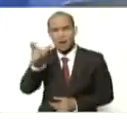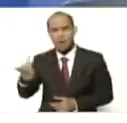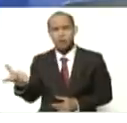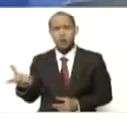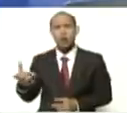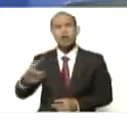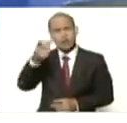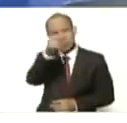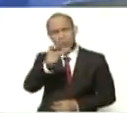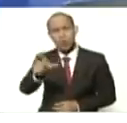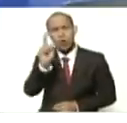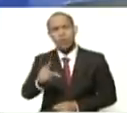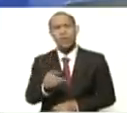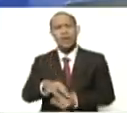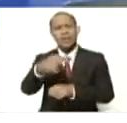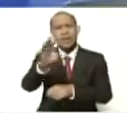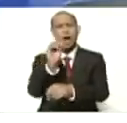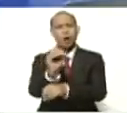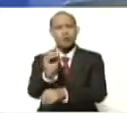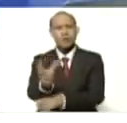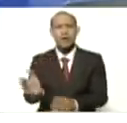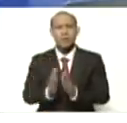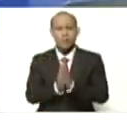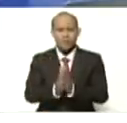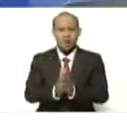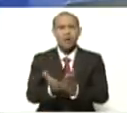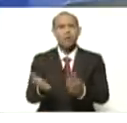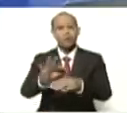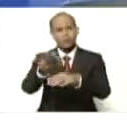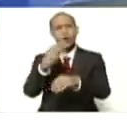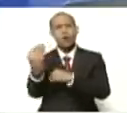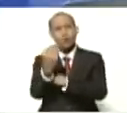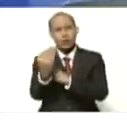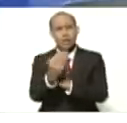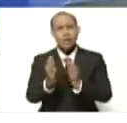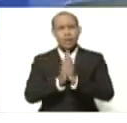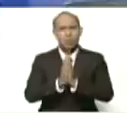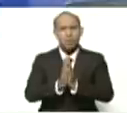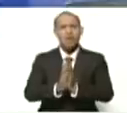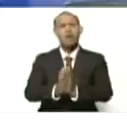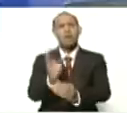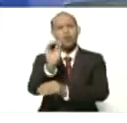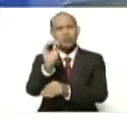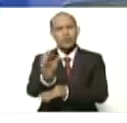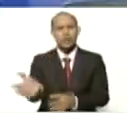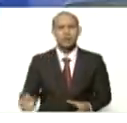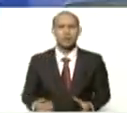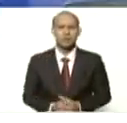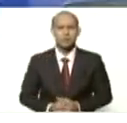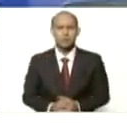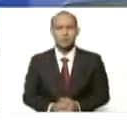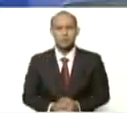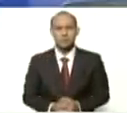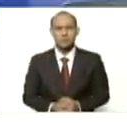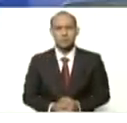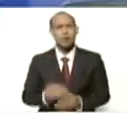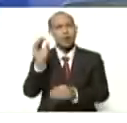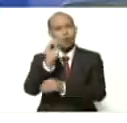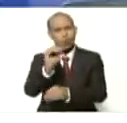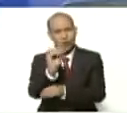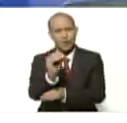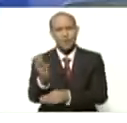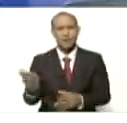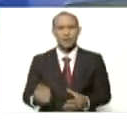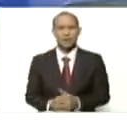deje cuidar vale que la gente se deje cuidar dejate cuidar dejate cuidar cuídate